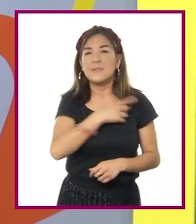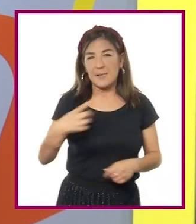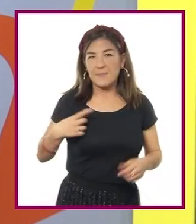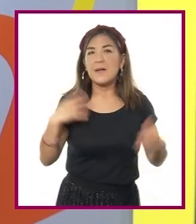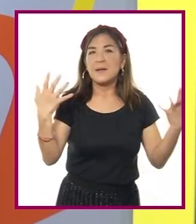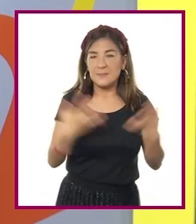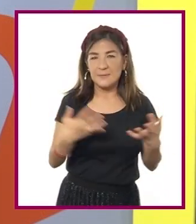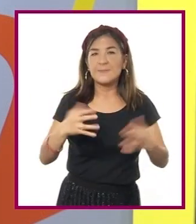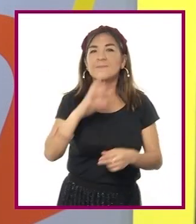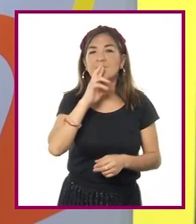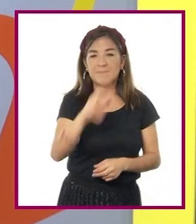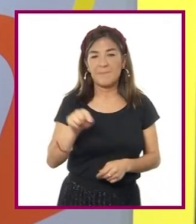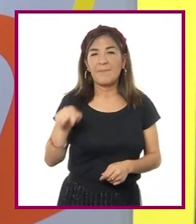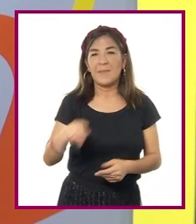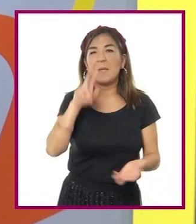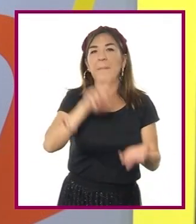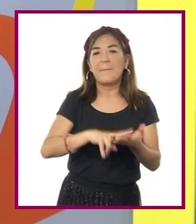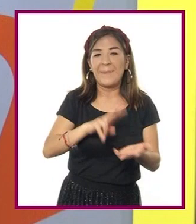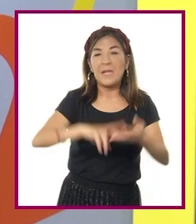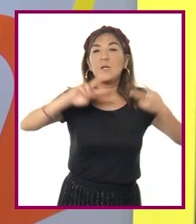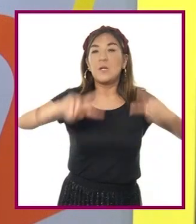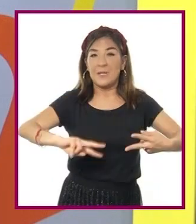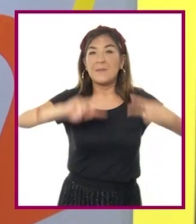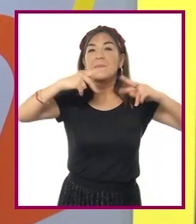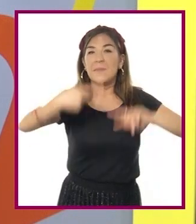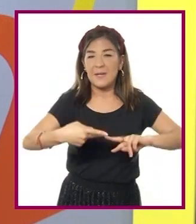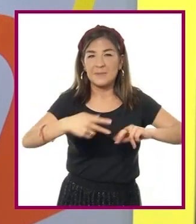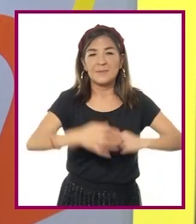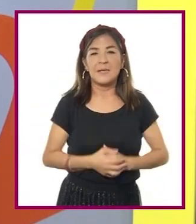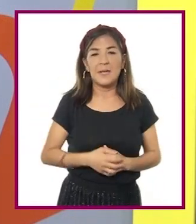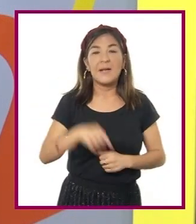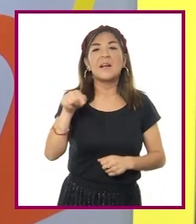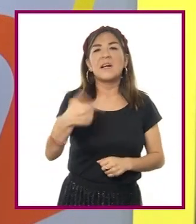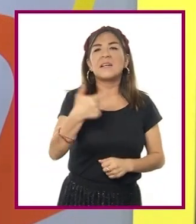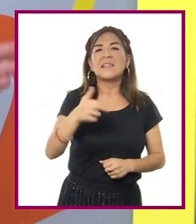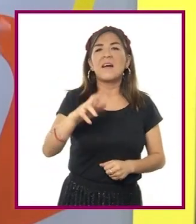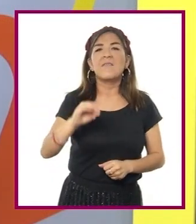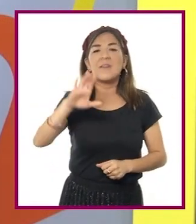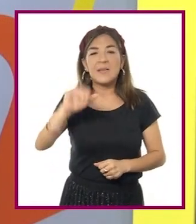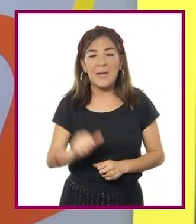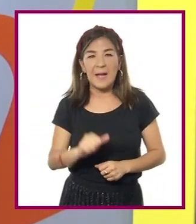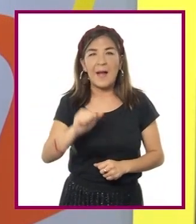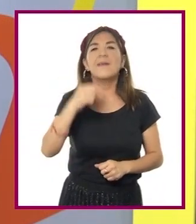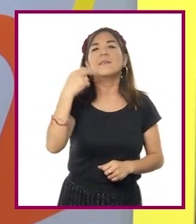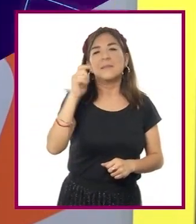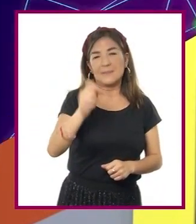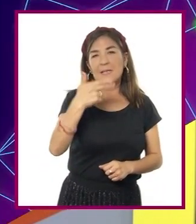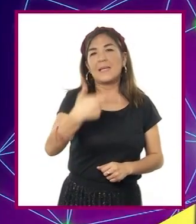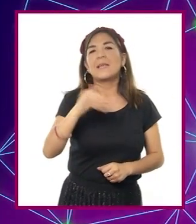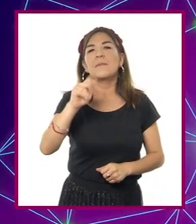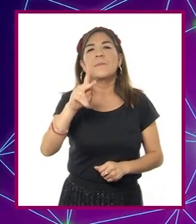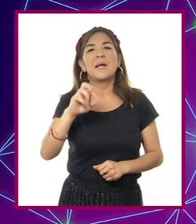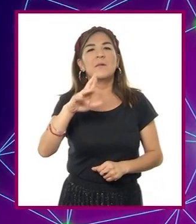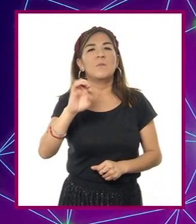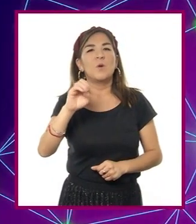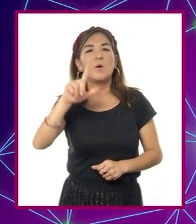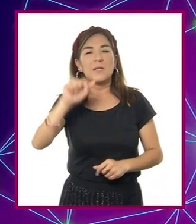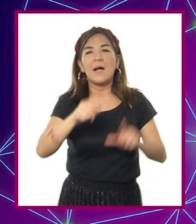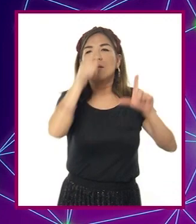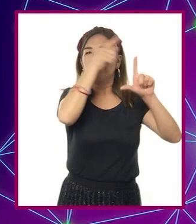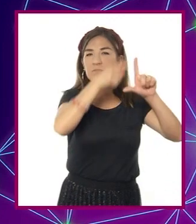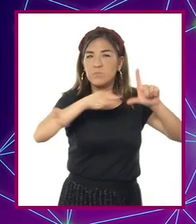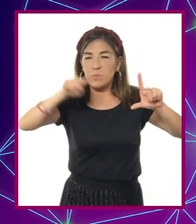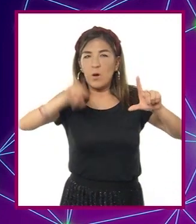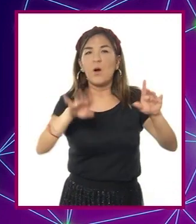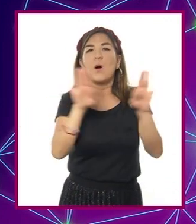una situación de proporcionalidad inversa, su gráfica es una hipérbola. En el eje de las